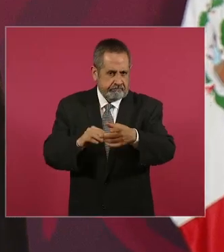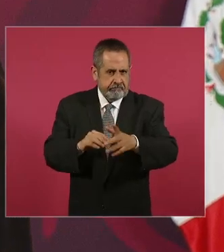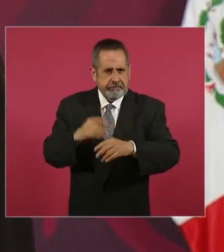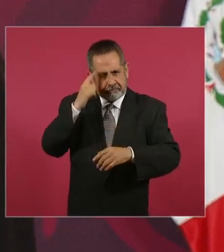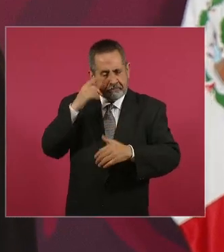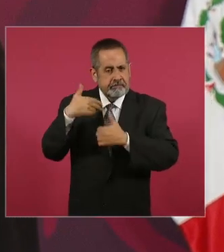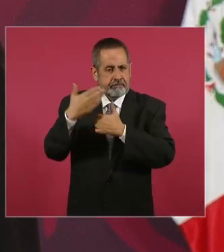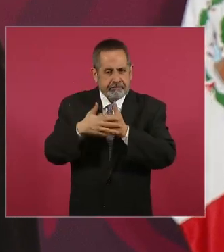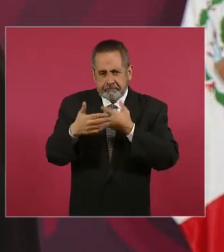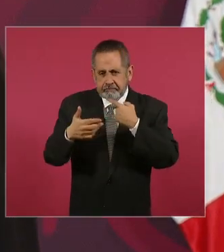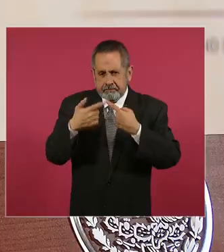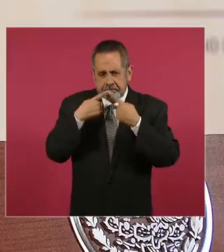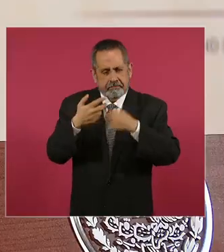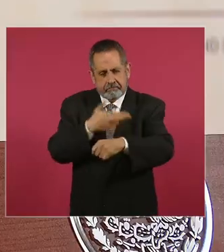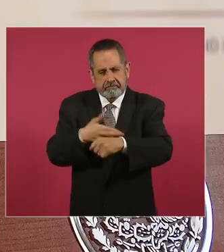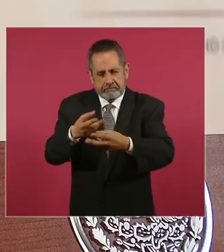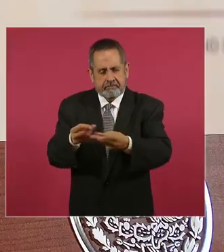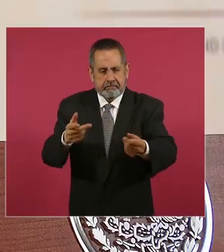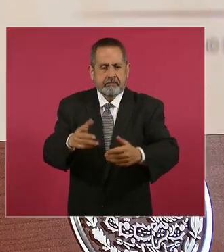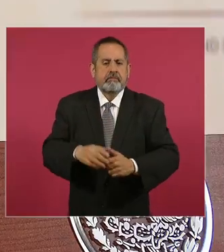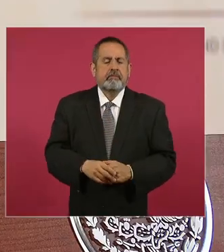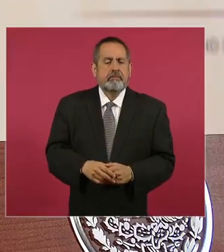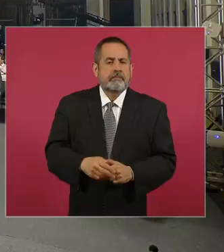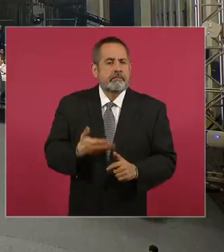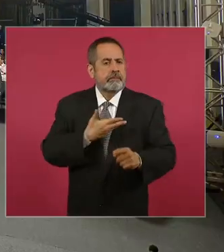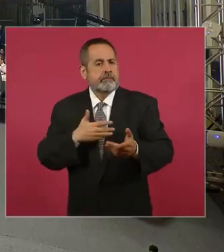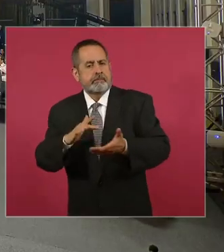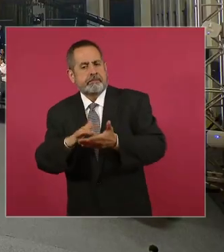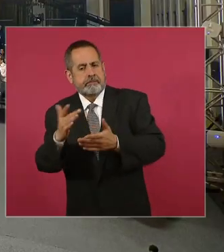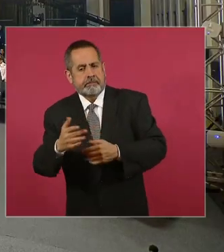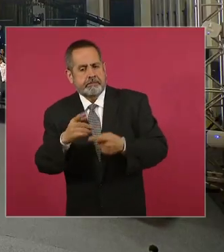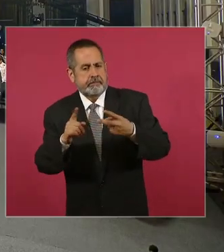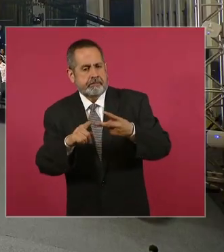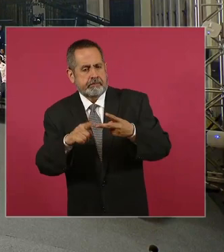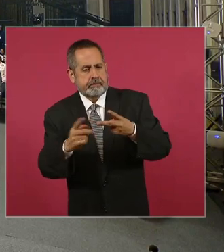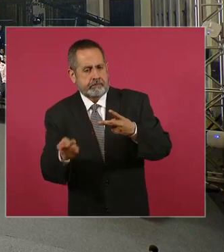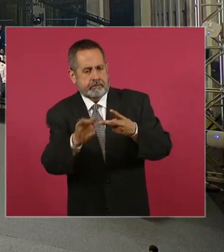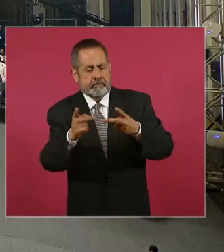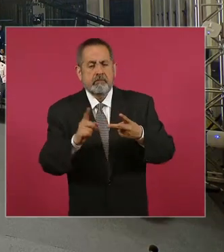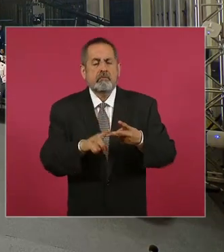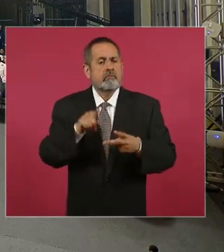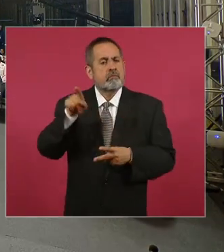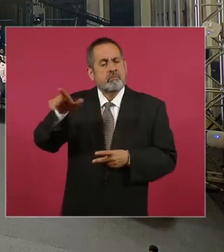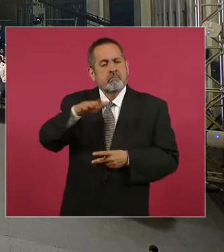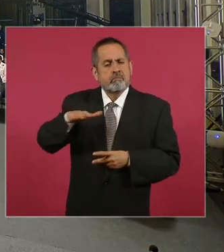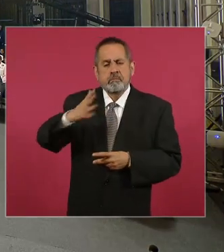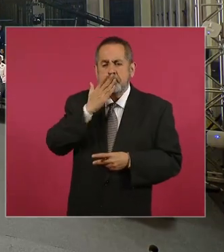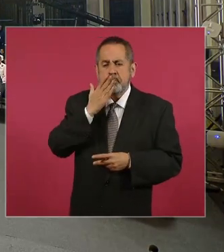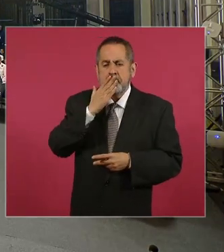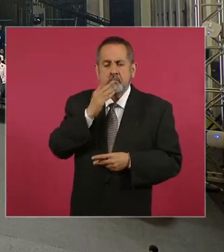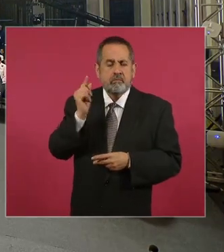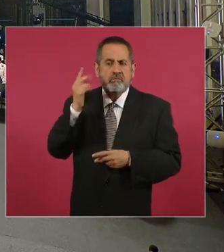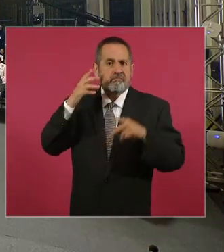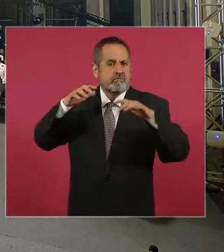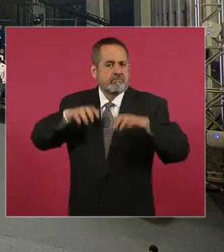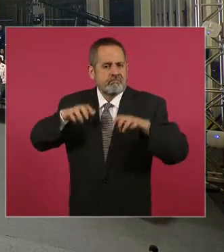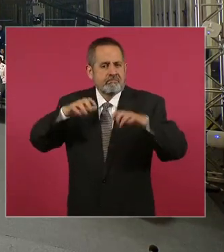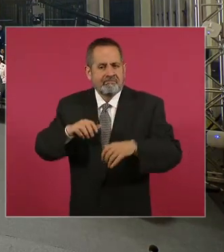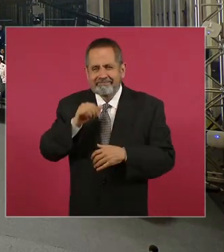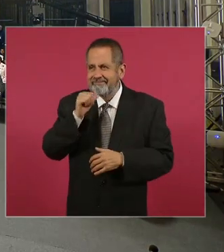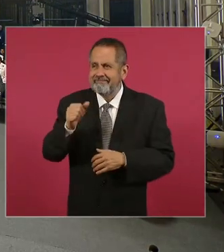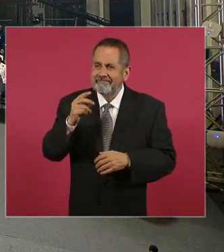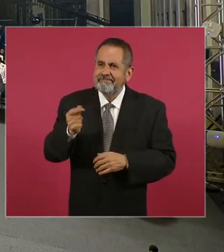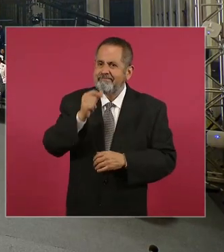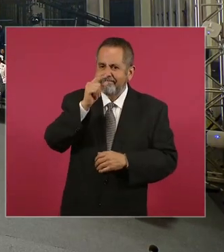Para resolverlo lo más pronto posible. Gracias, presidente. En una segunda pregunta, en Sonora no llovió como se había pronosticado.